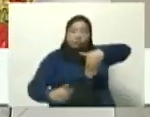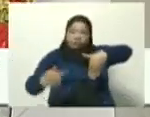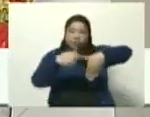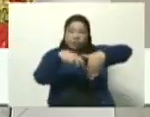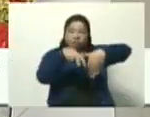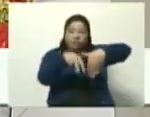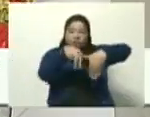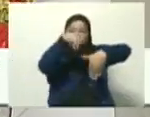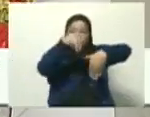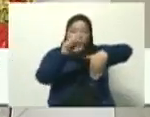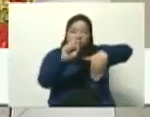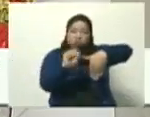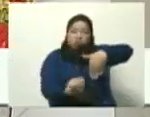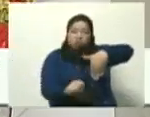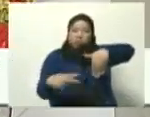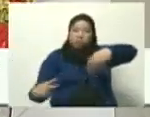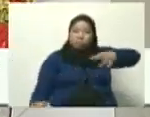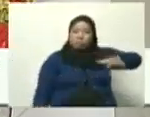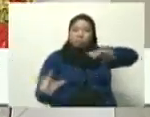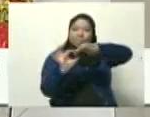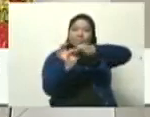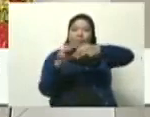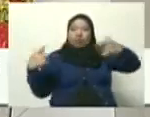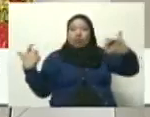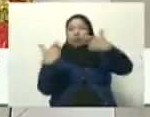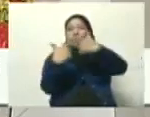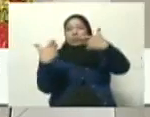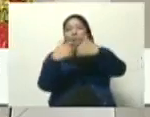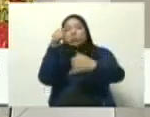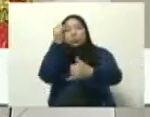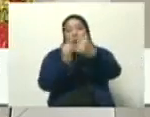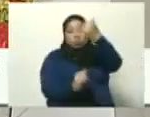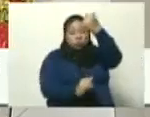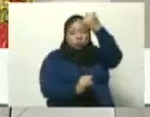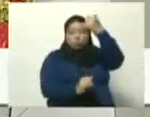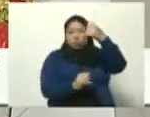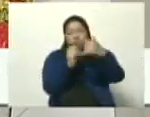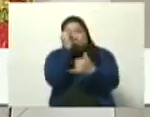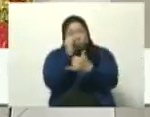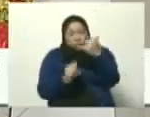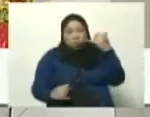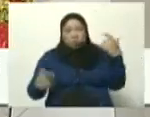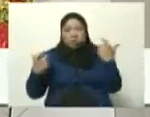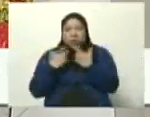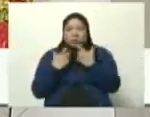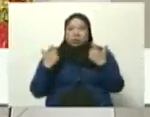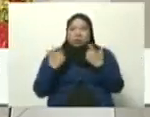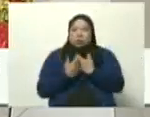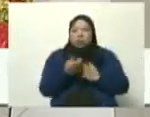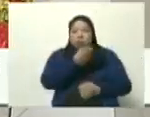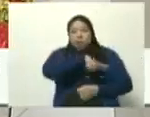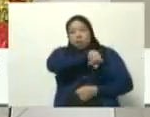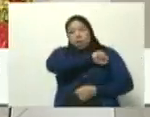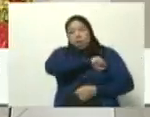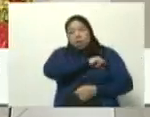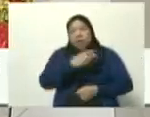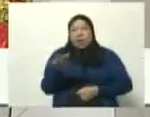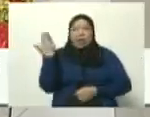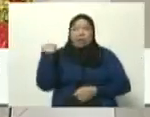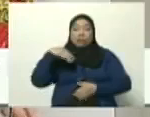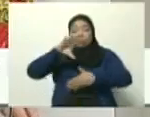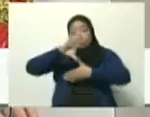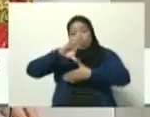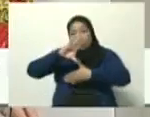unen definitivamente para luchar contra el último enclave, el último bastión que tienen las fuerzas de Fernando VII en